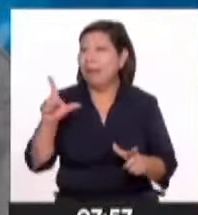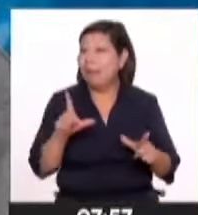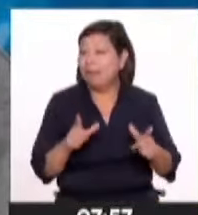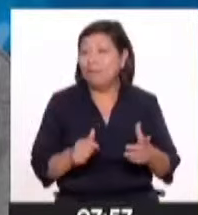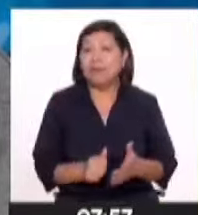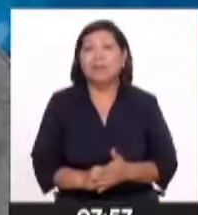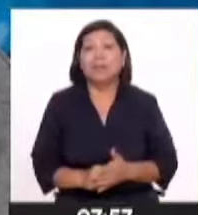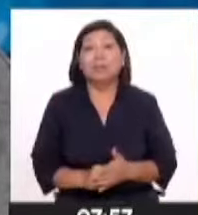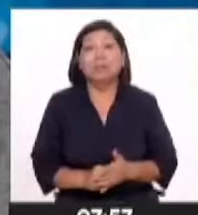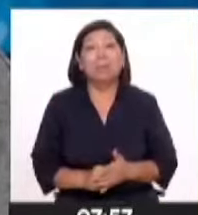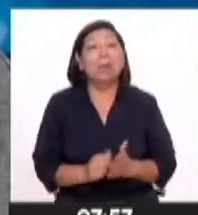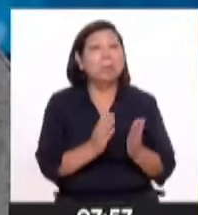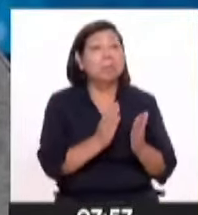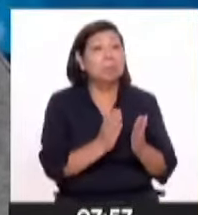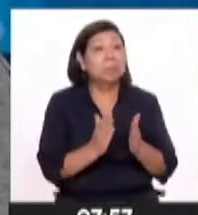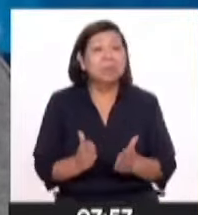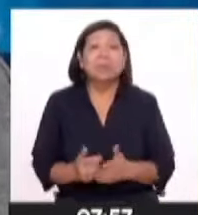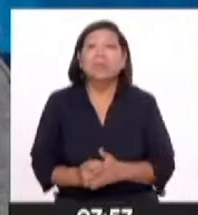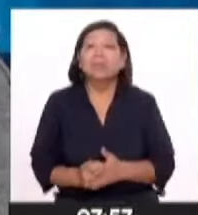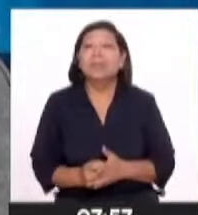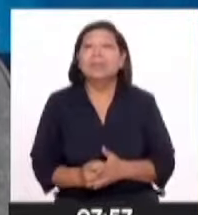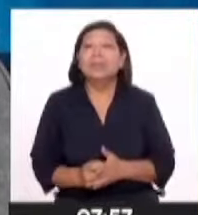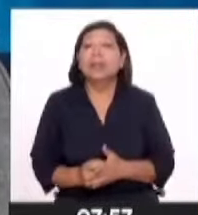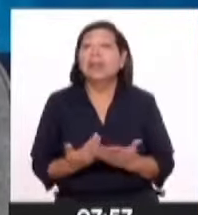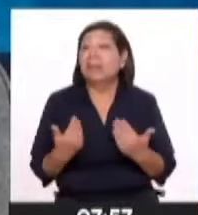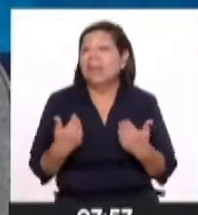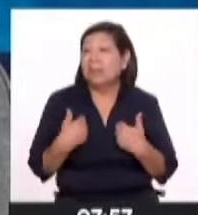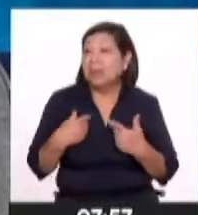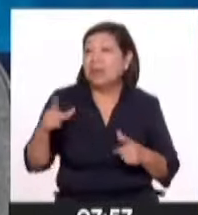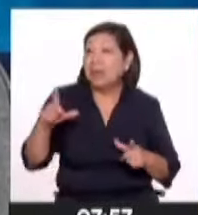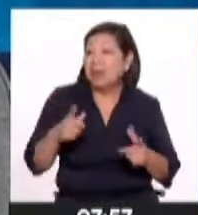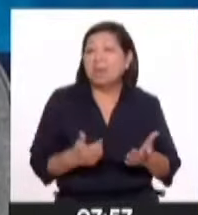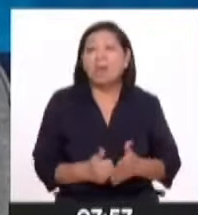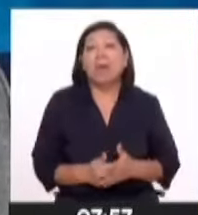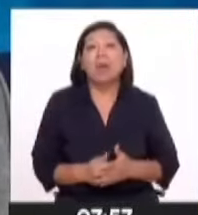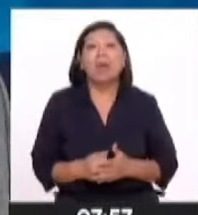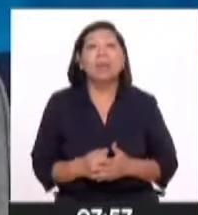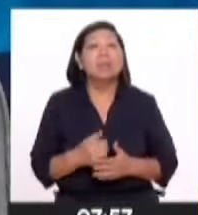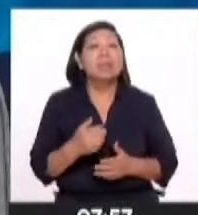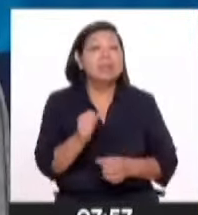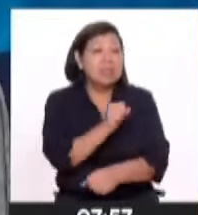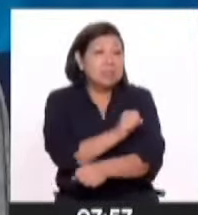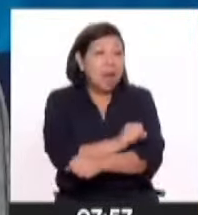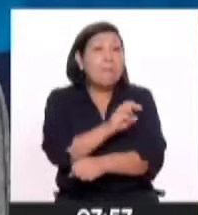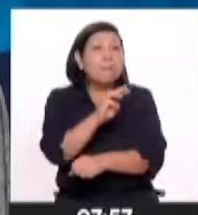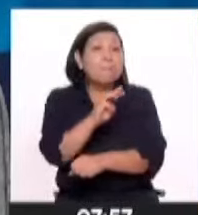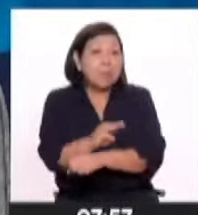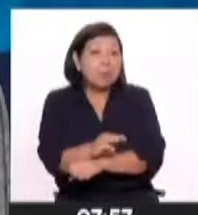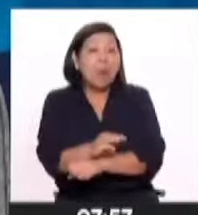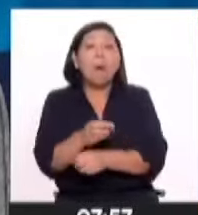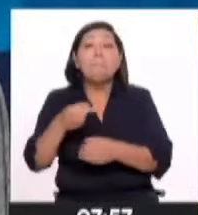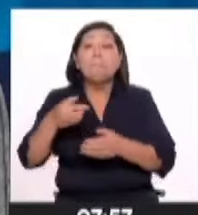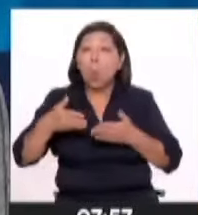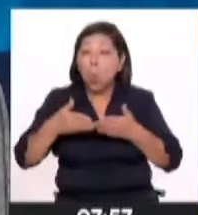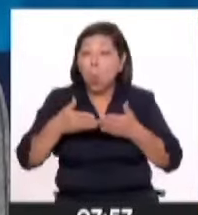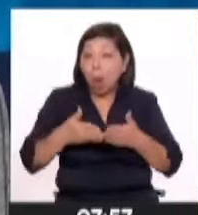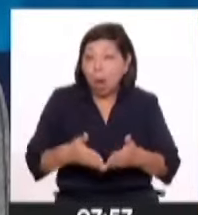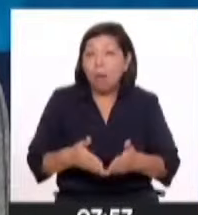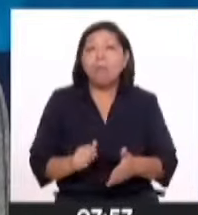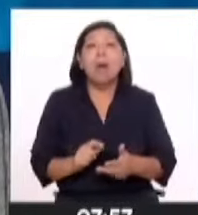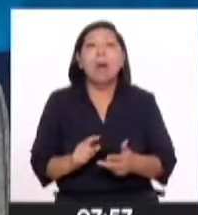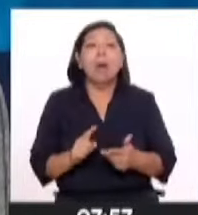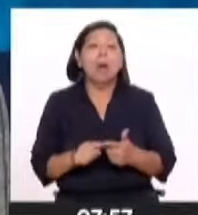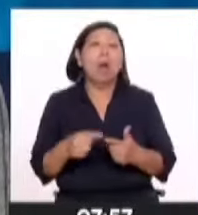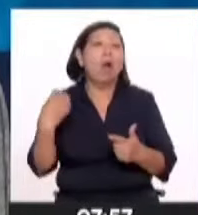está estratégicamente diseñado. Tenemos laboratorios en San Martín, tenemos laboratorios en Pucallpa, tenemos laboratorios